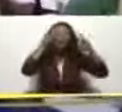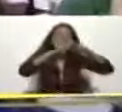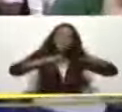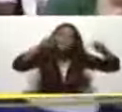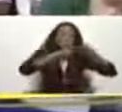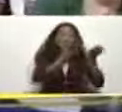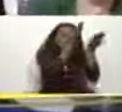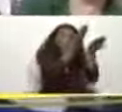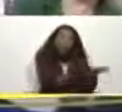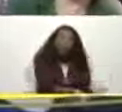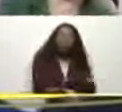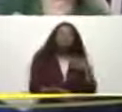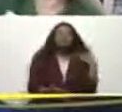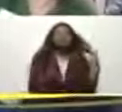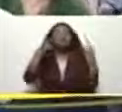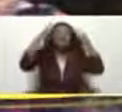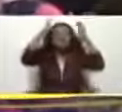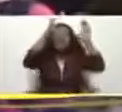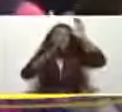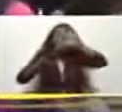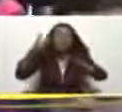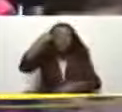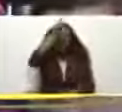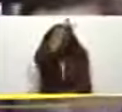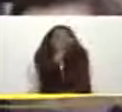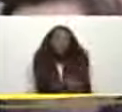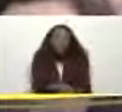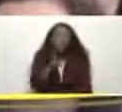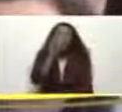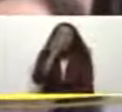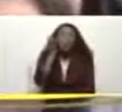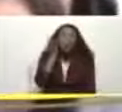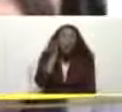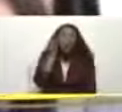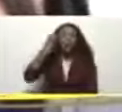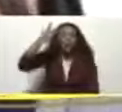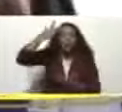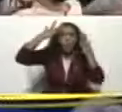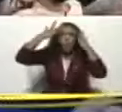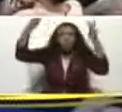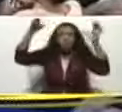investigadoras, científicas, mujeres del conocimiento.